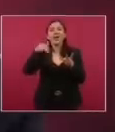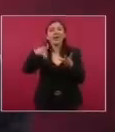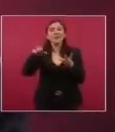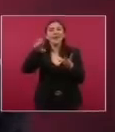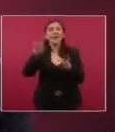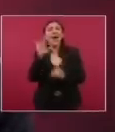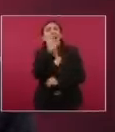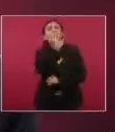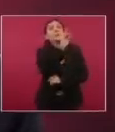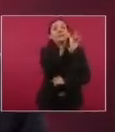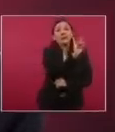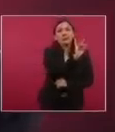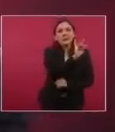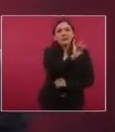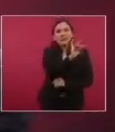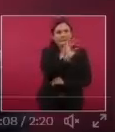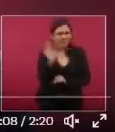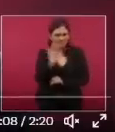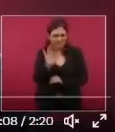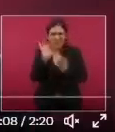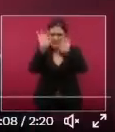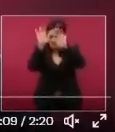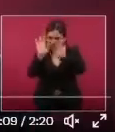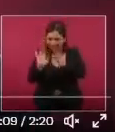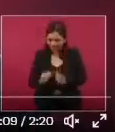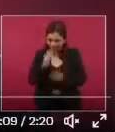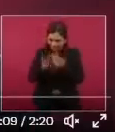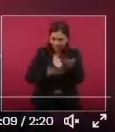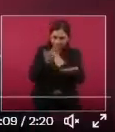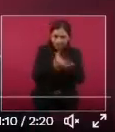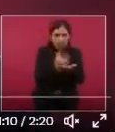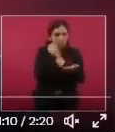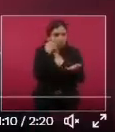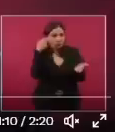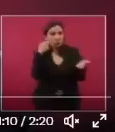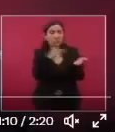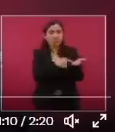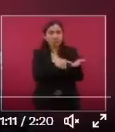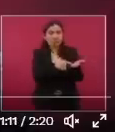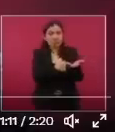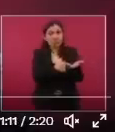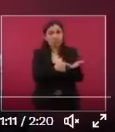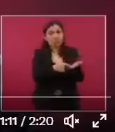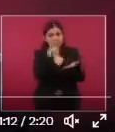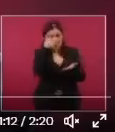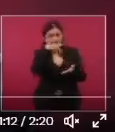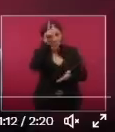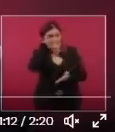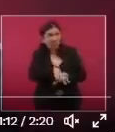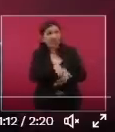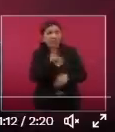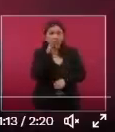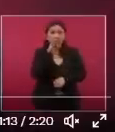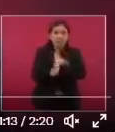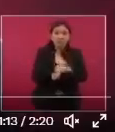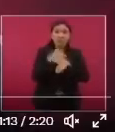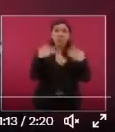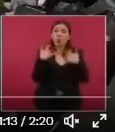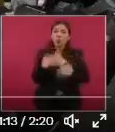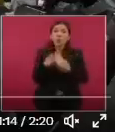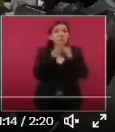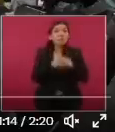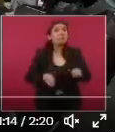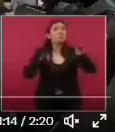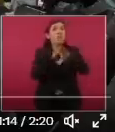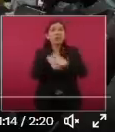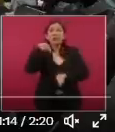vamos a escuchar lo que dijo en su momento el presidente luego del manifiesto de personajes allá en la Unión Americana